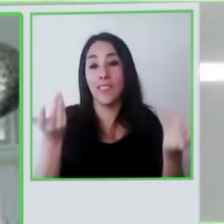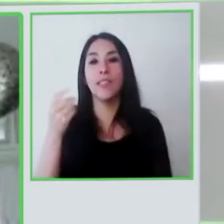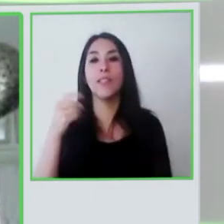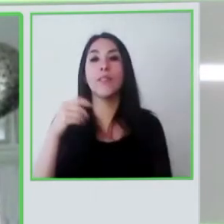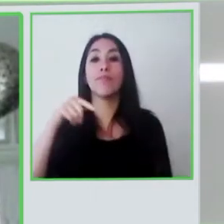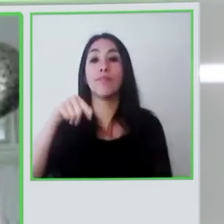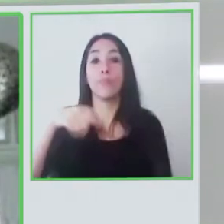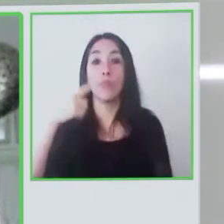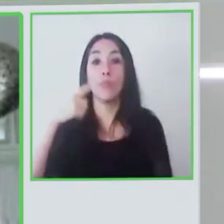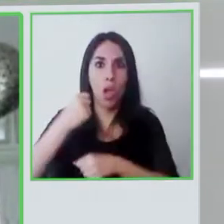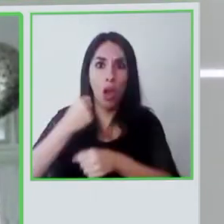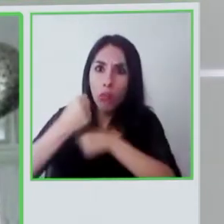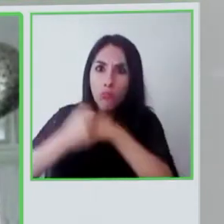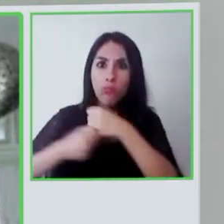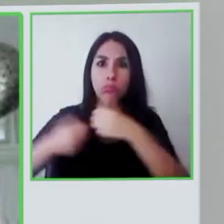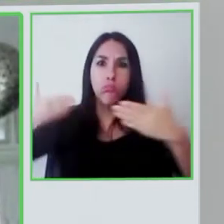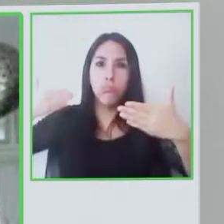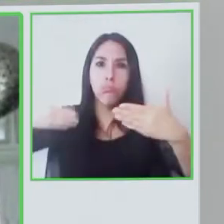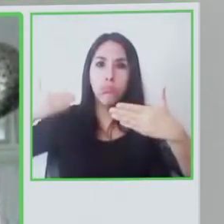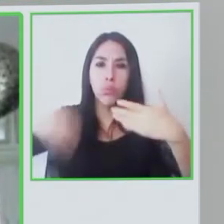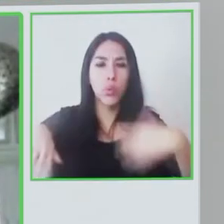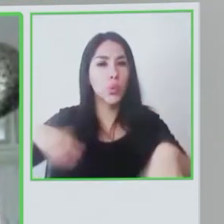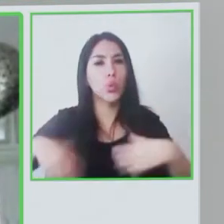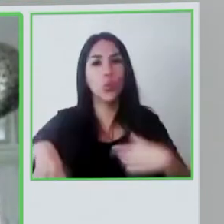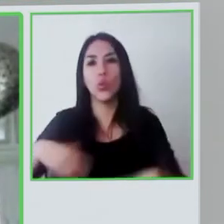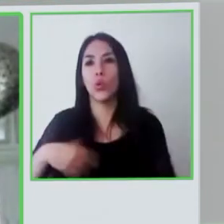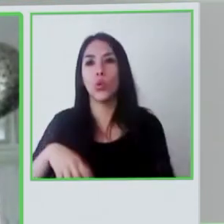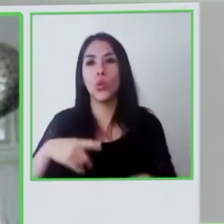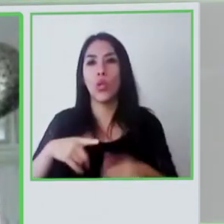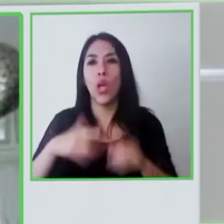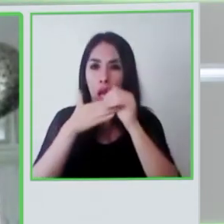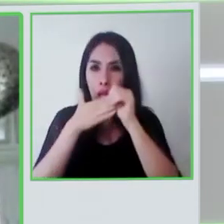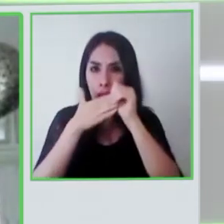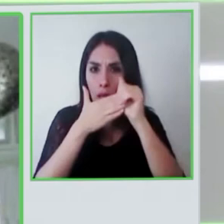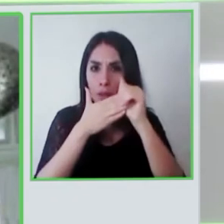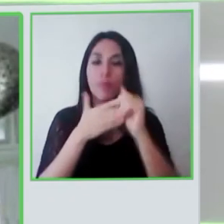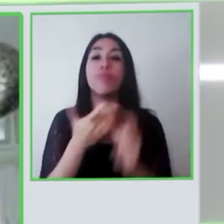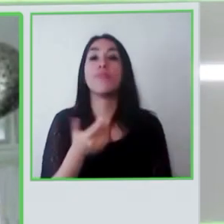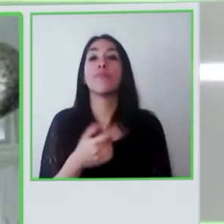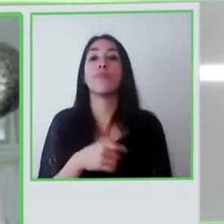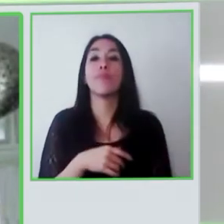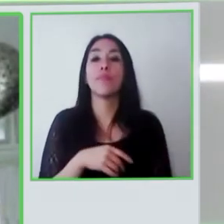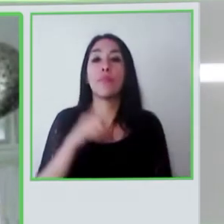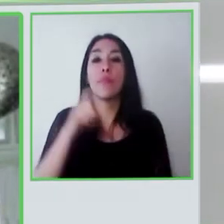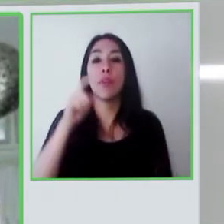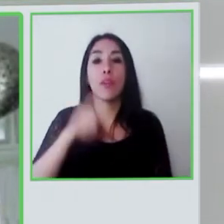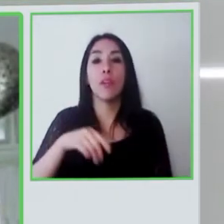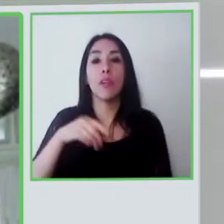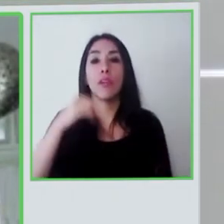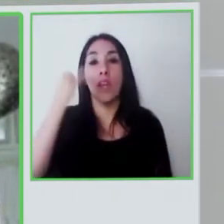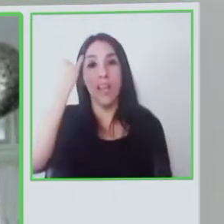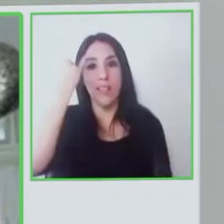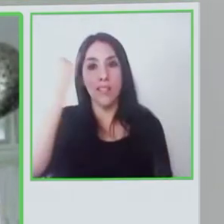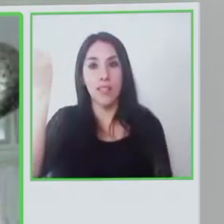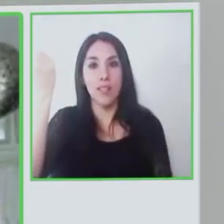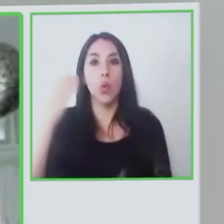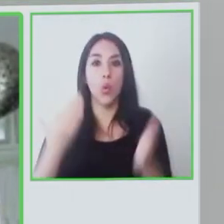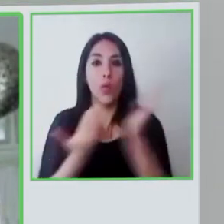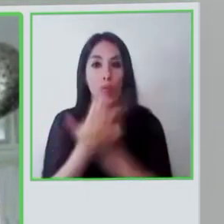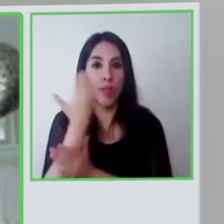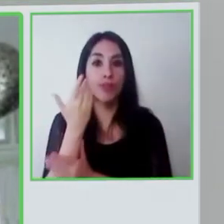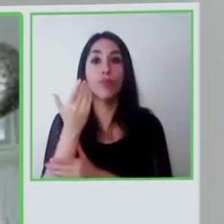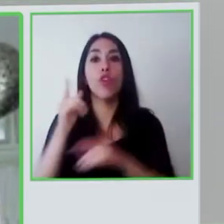líderes y por eso creamos un nuevo informe de fuente abierta que